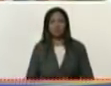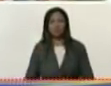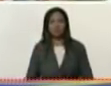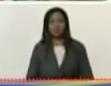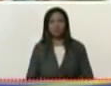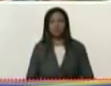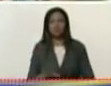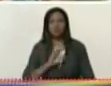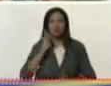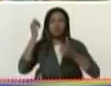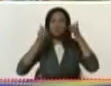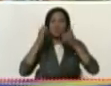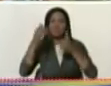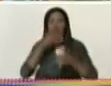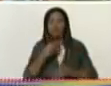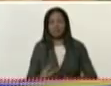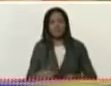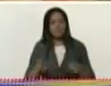para sus fiestas navideñas,